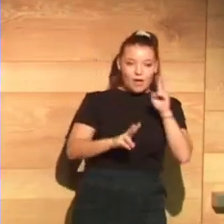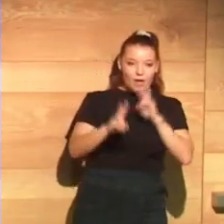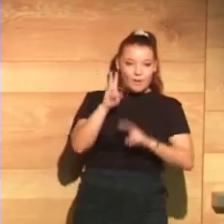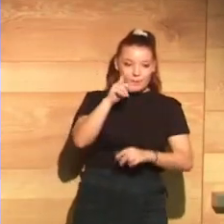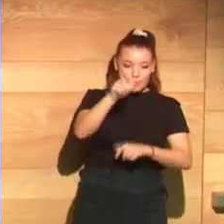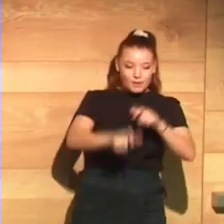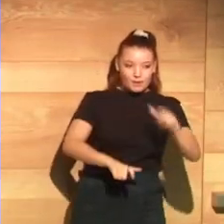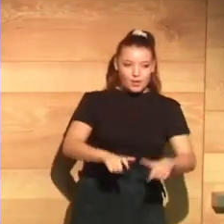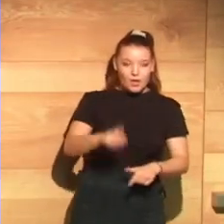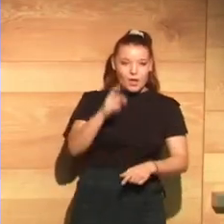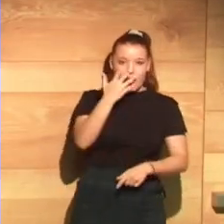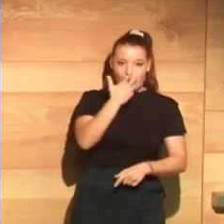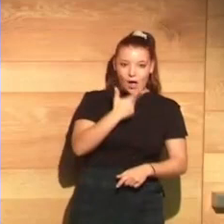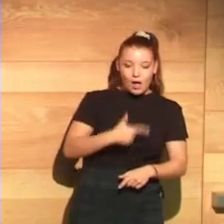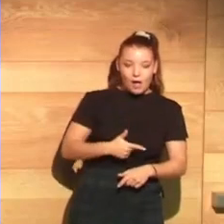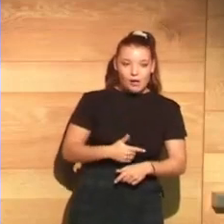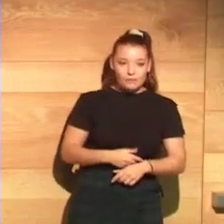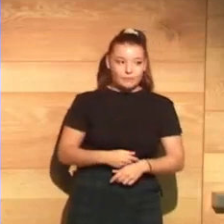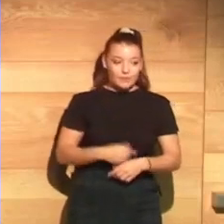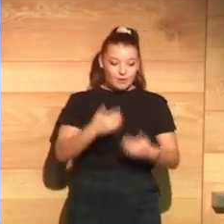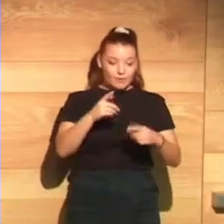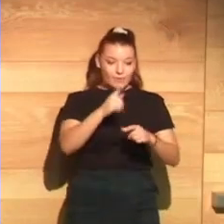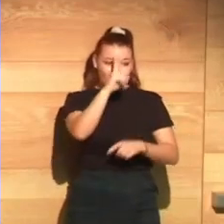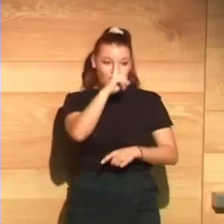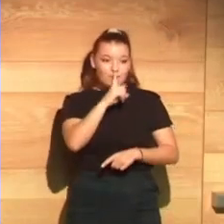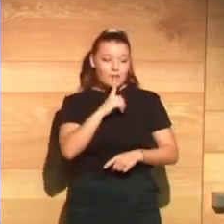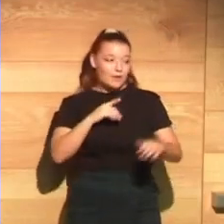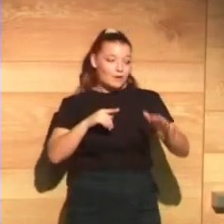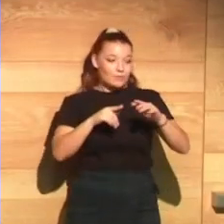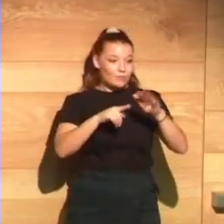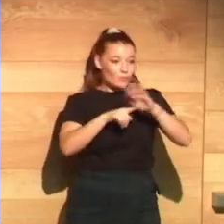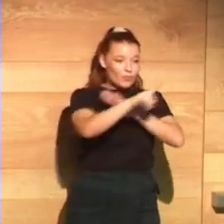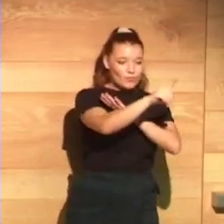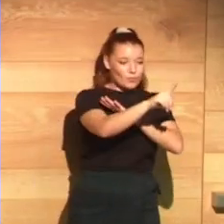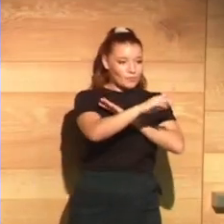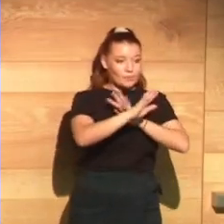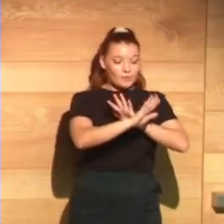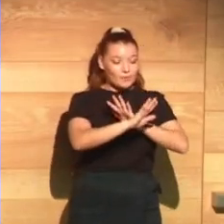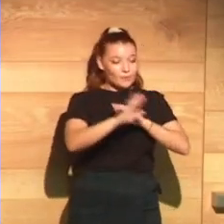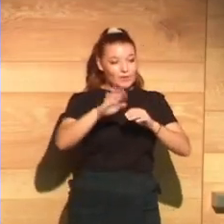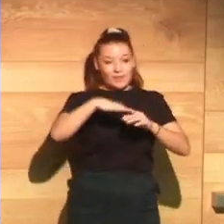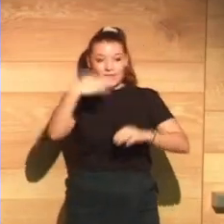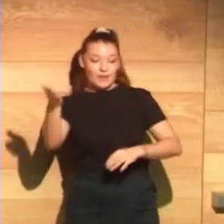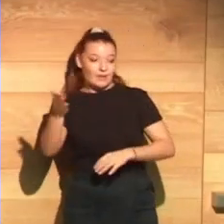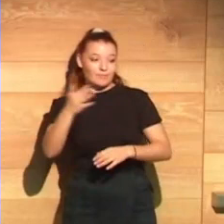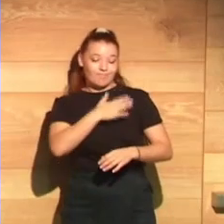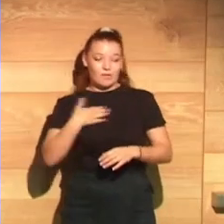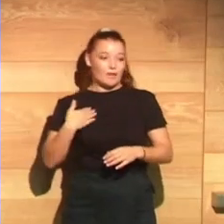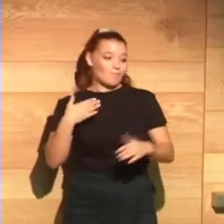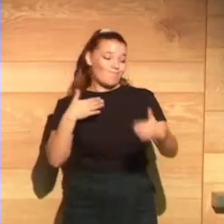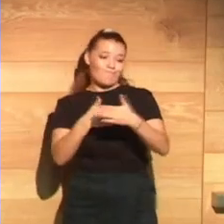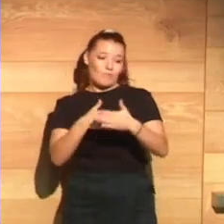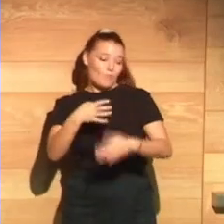reconocerla y acercarse a ella. O sea, ella construye esa imagen que la lanza al estrellato, pero cuando quiere salir de ella, no se